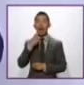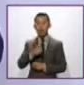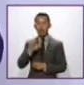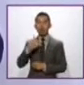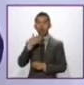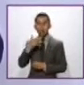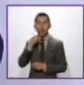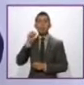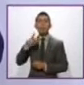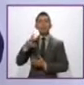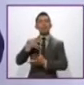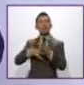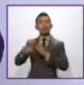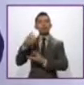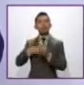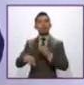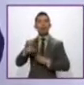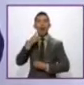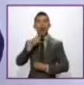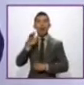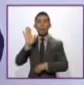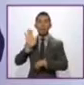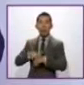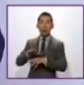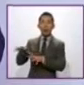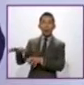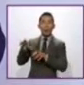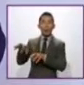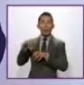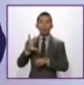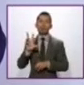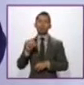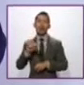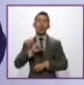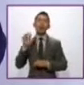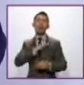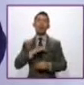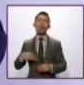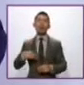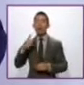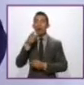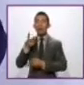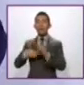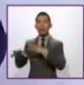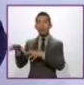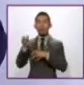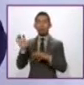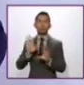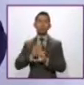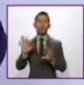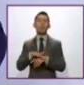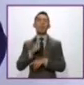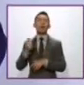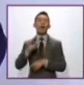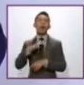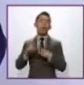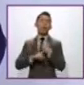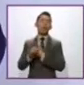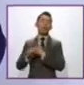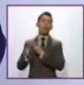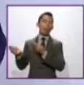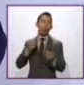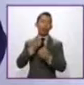Ya no es viable seguir extrayendo ni traerla de otros municipios, porque esto genera conflictos sociales y